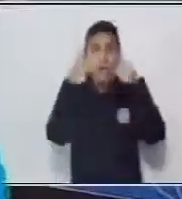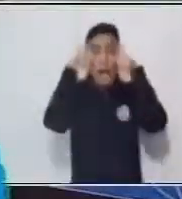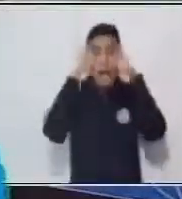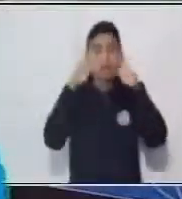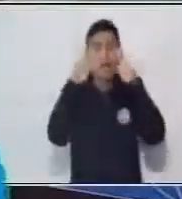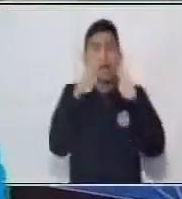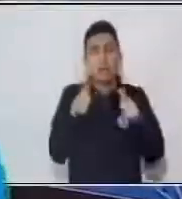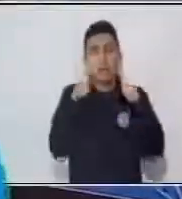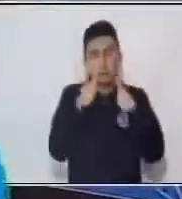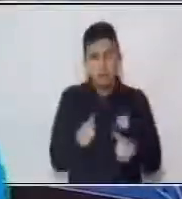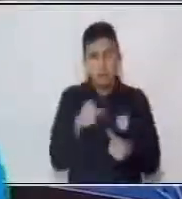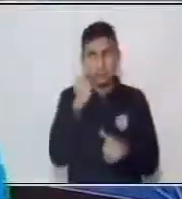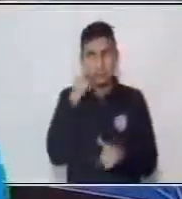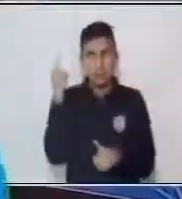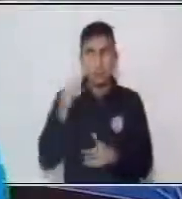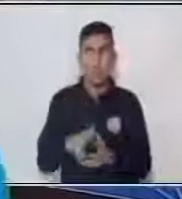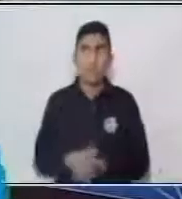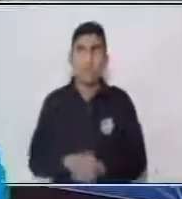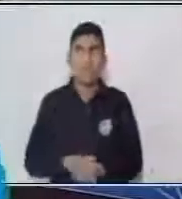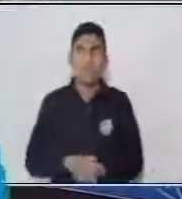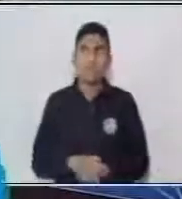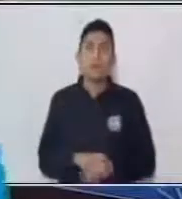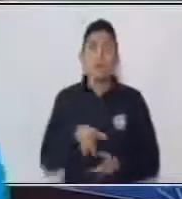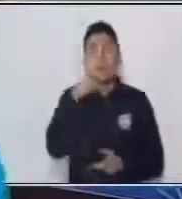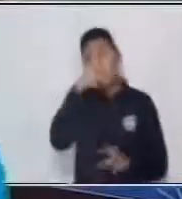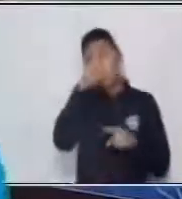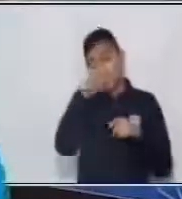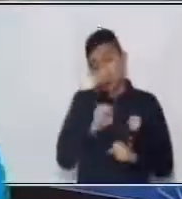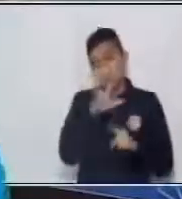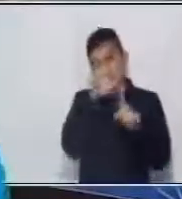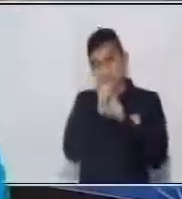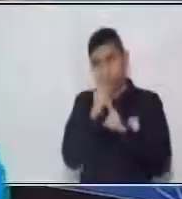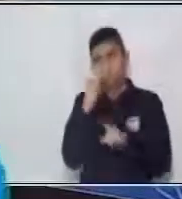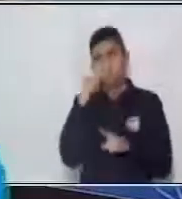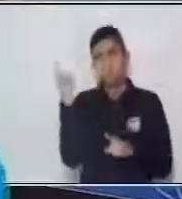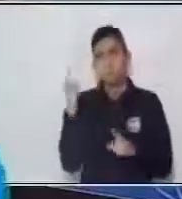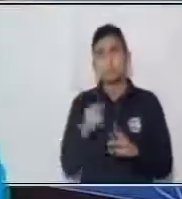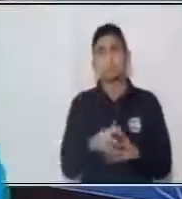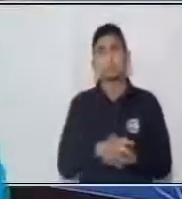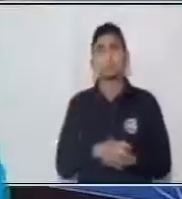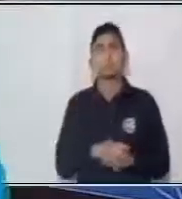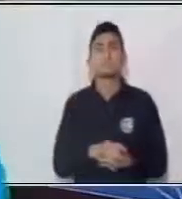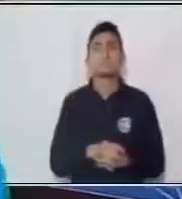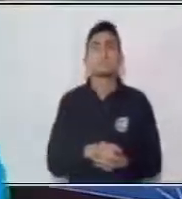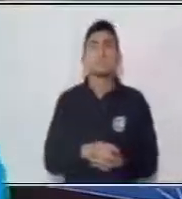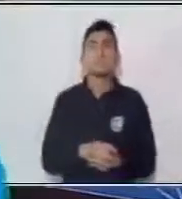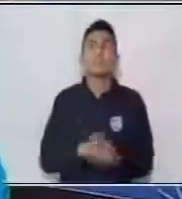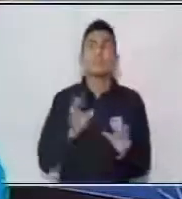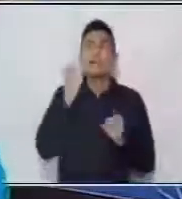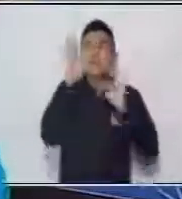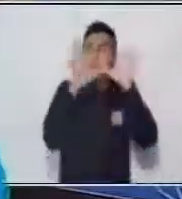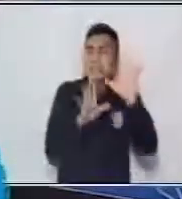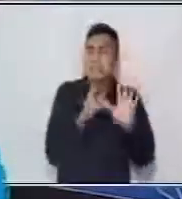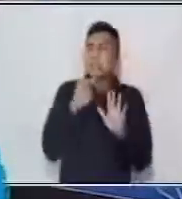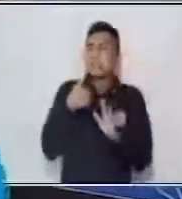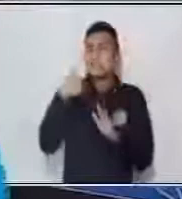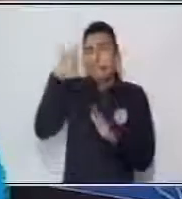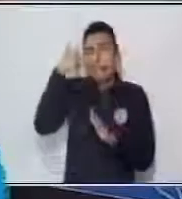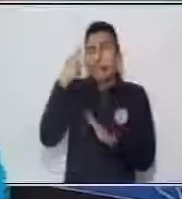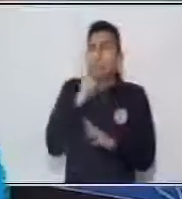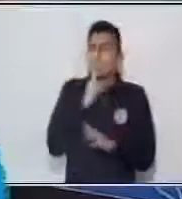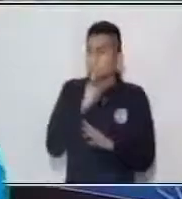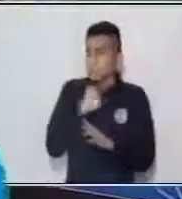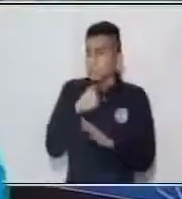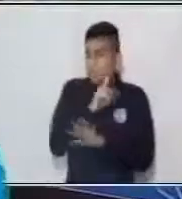la primer parte y que te des cuenta de lo siguiente, que es algo que no te he mencionado y que en